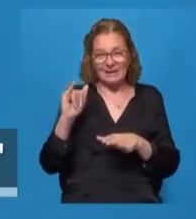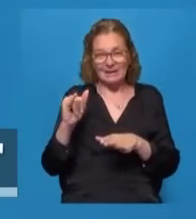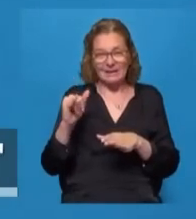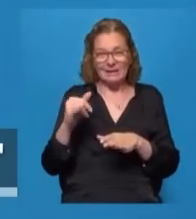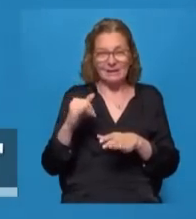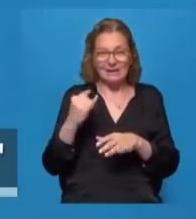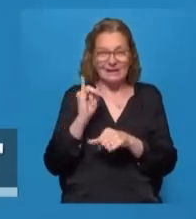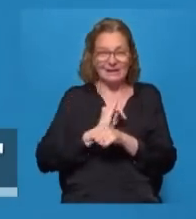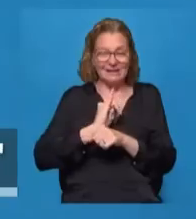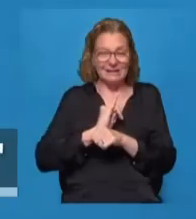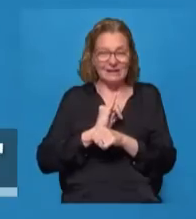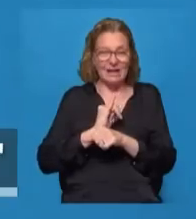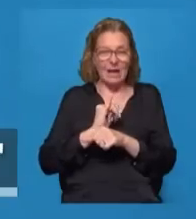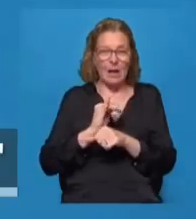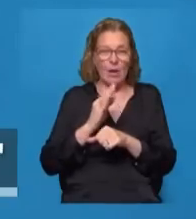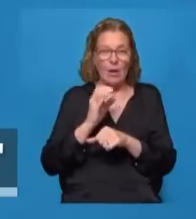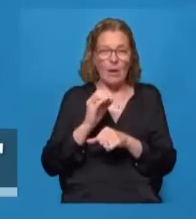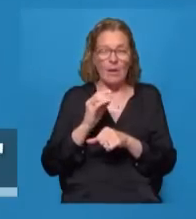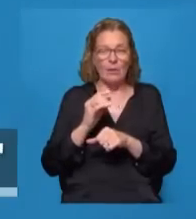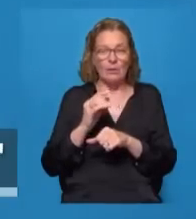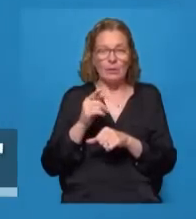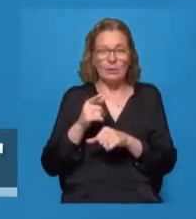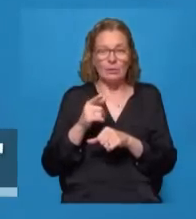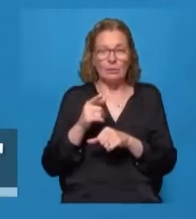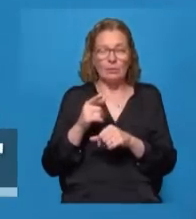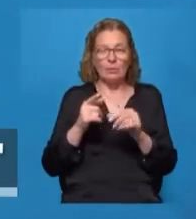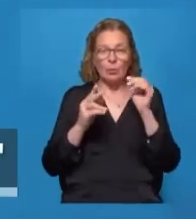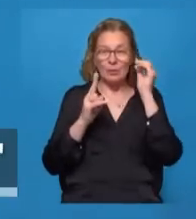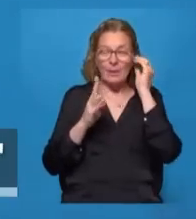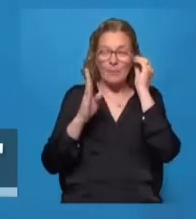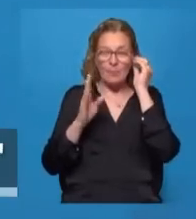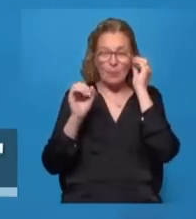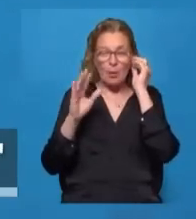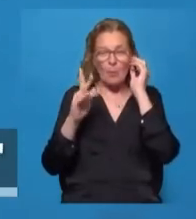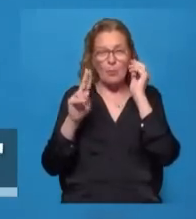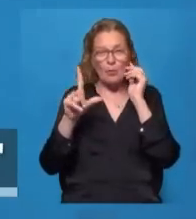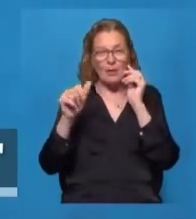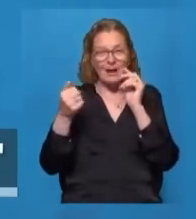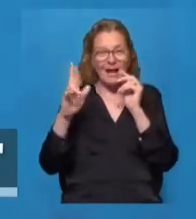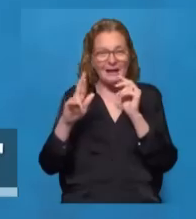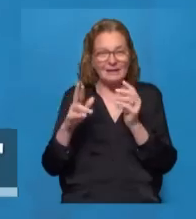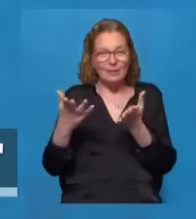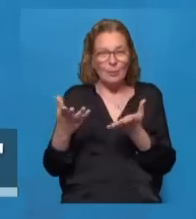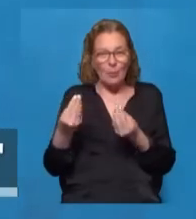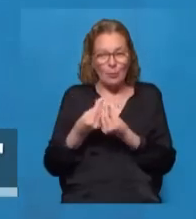soberana de unidad popular con quien venimos de una reunión hace un ratito es decir una